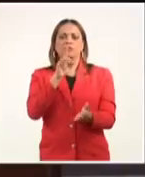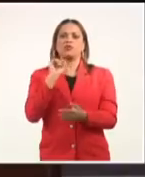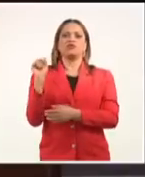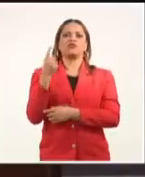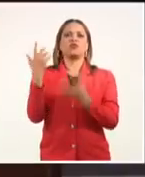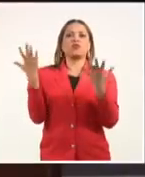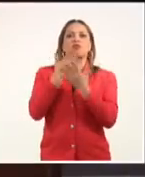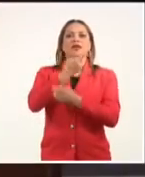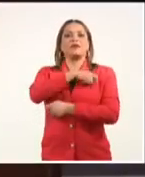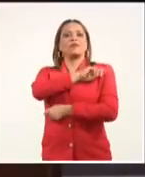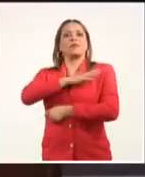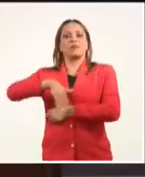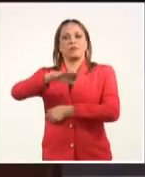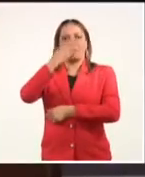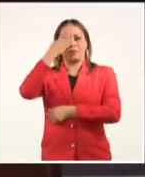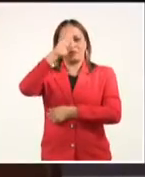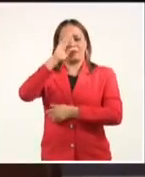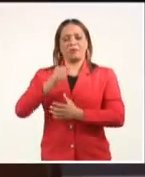pueblo.